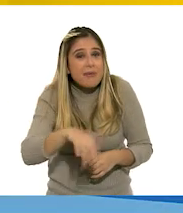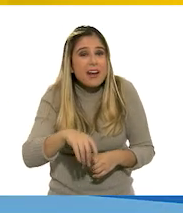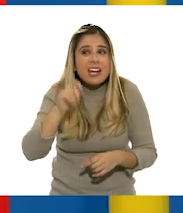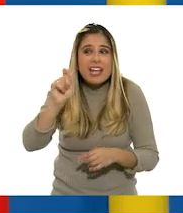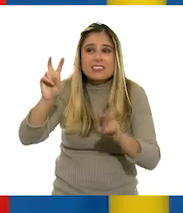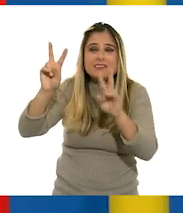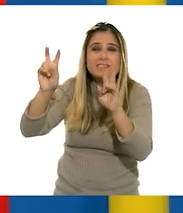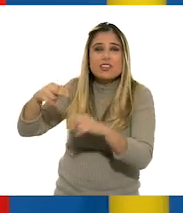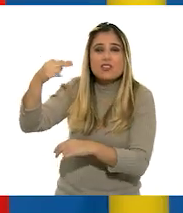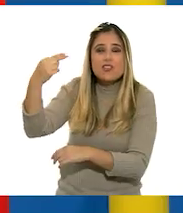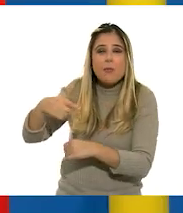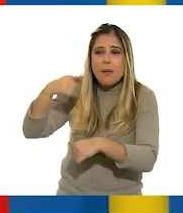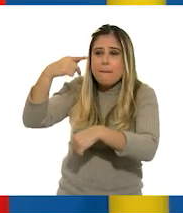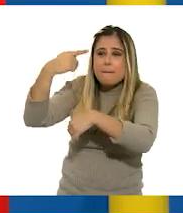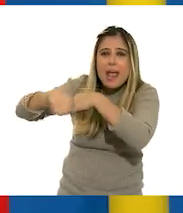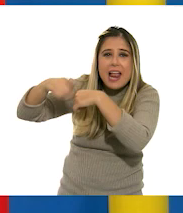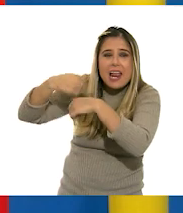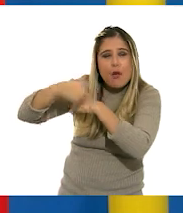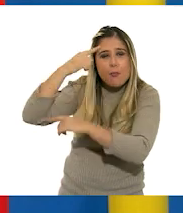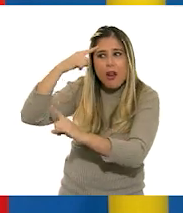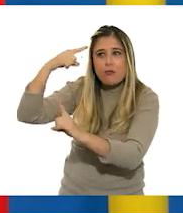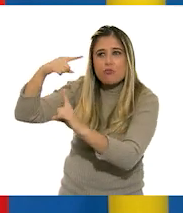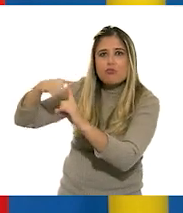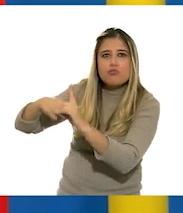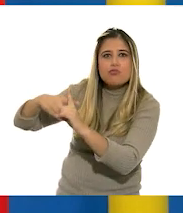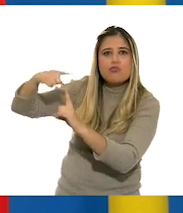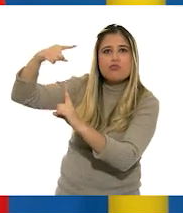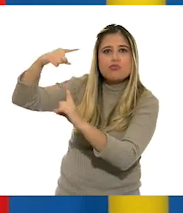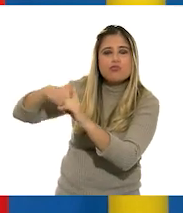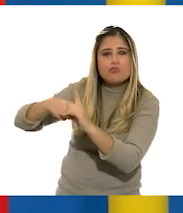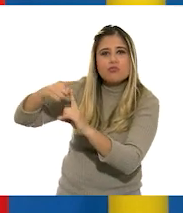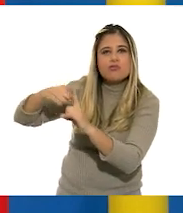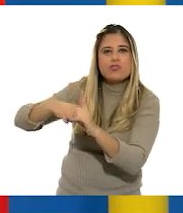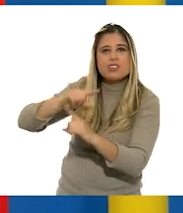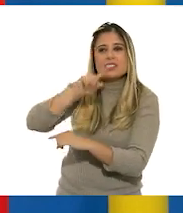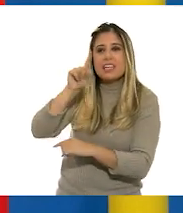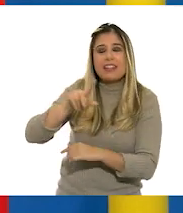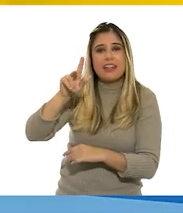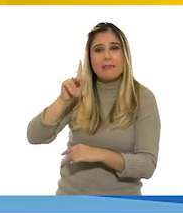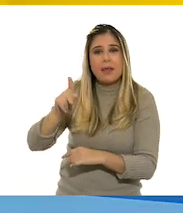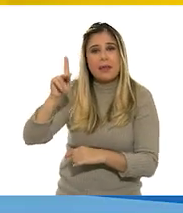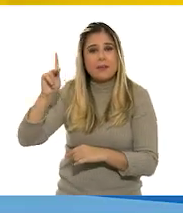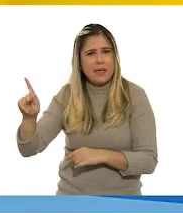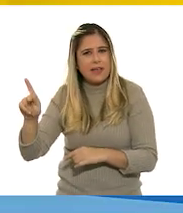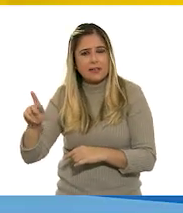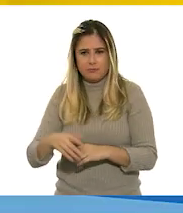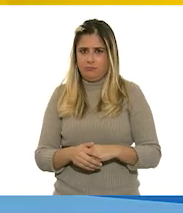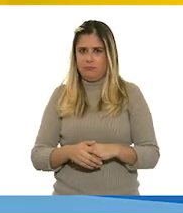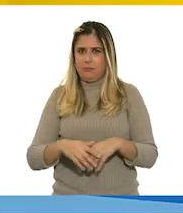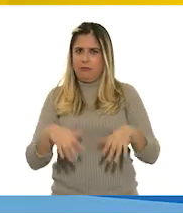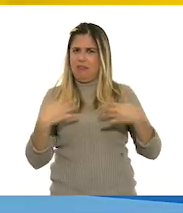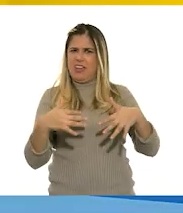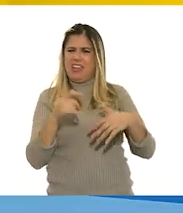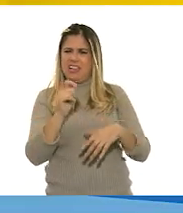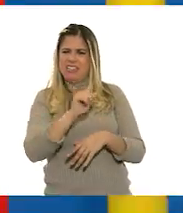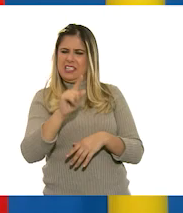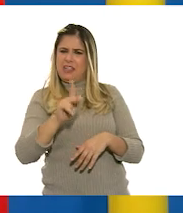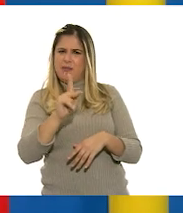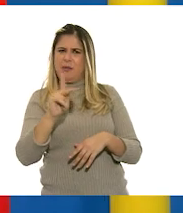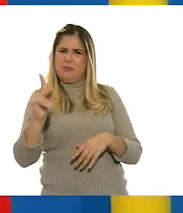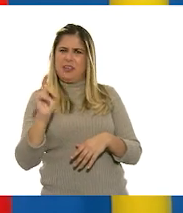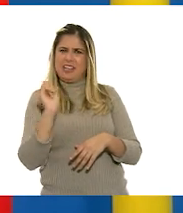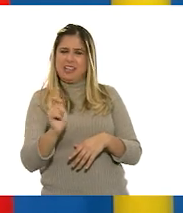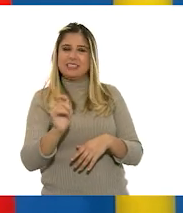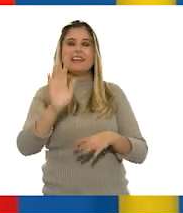llama la zona de peligro de temperatura? Es decir, la ZPT. Ah, caray. Sí, maestro. Sí, díganos. Mira,